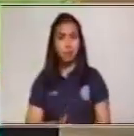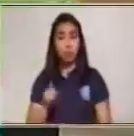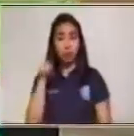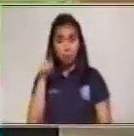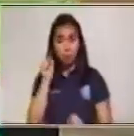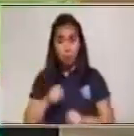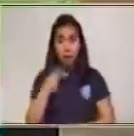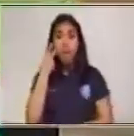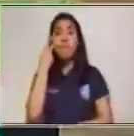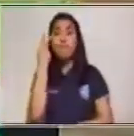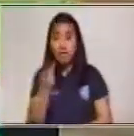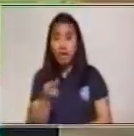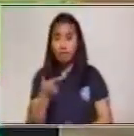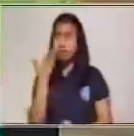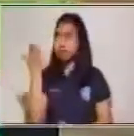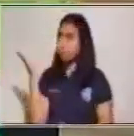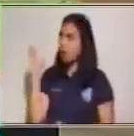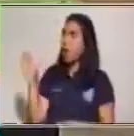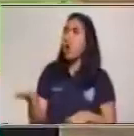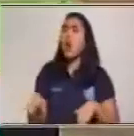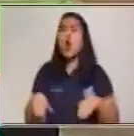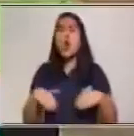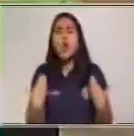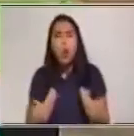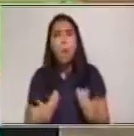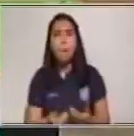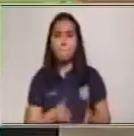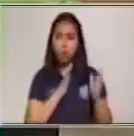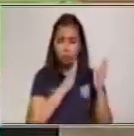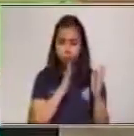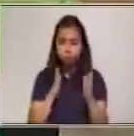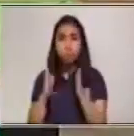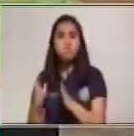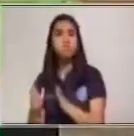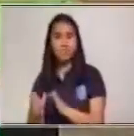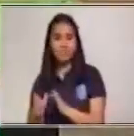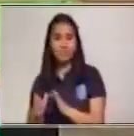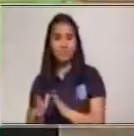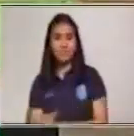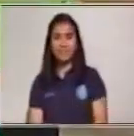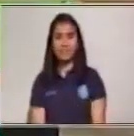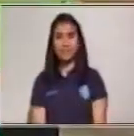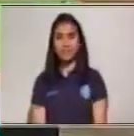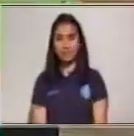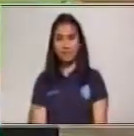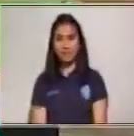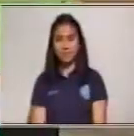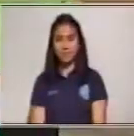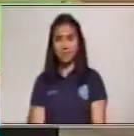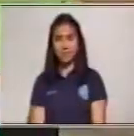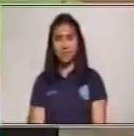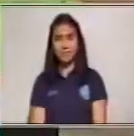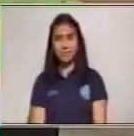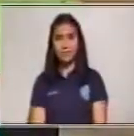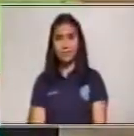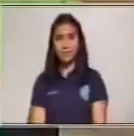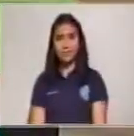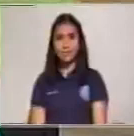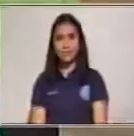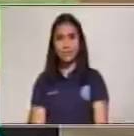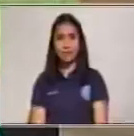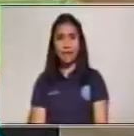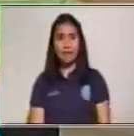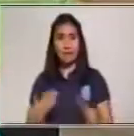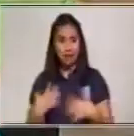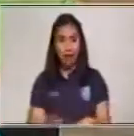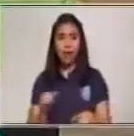para que tú observes cómo es que podemos trabajar un mapa mental. Como te